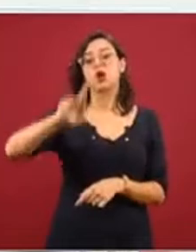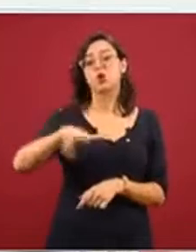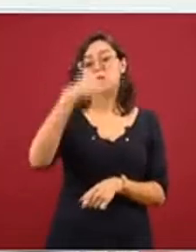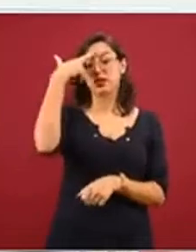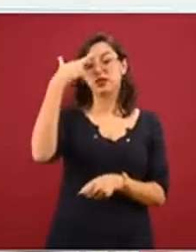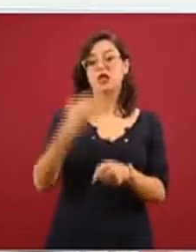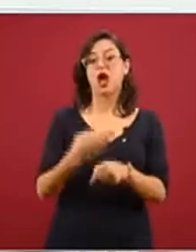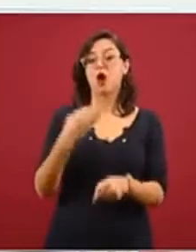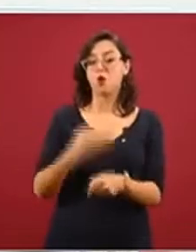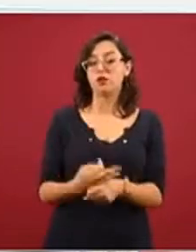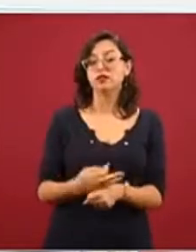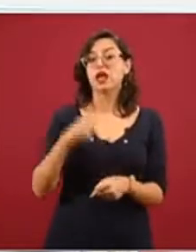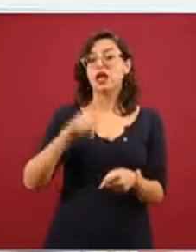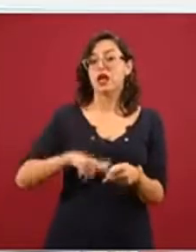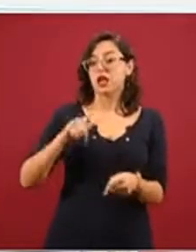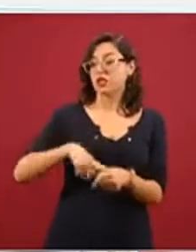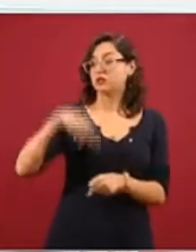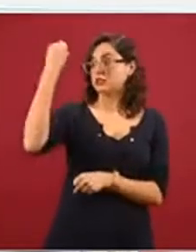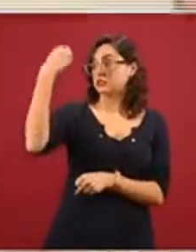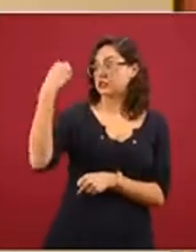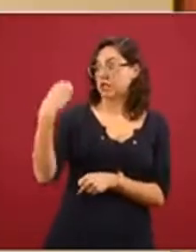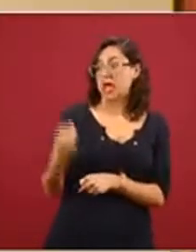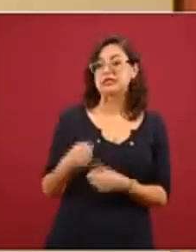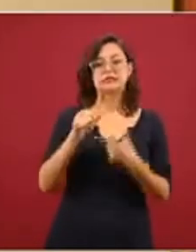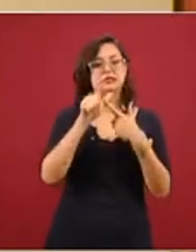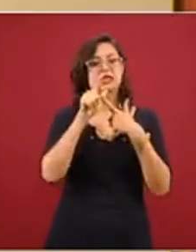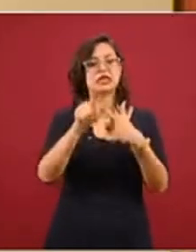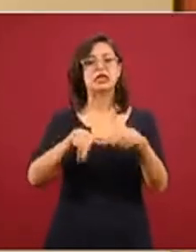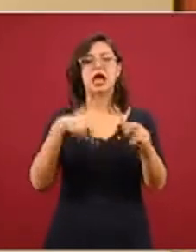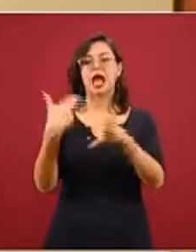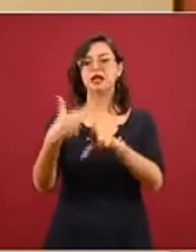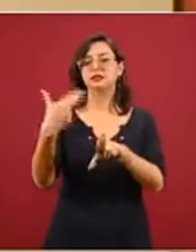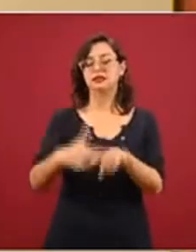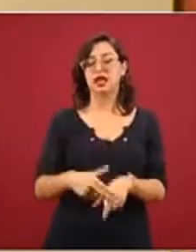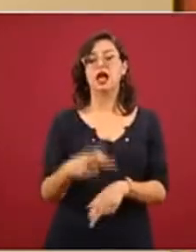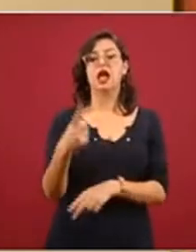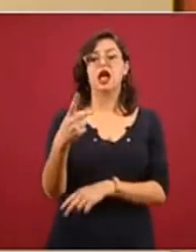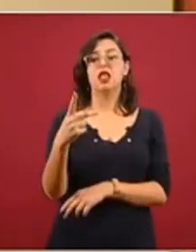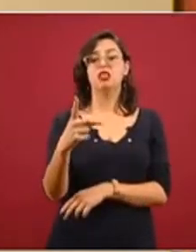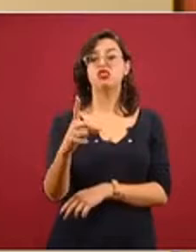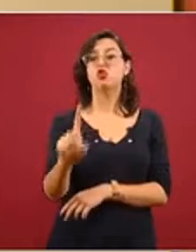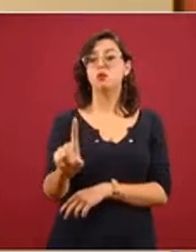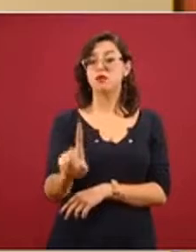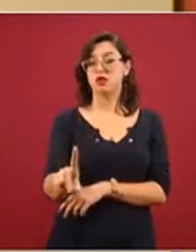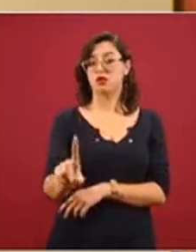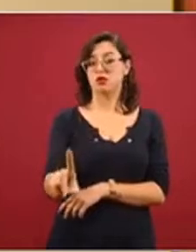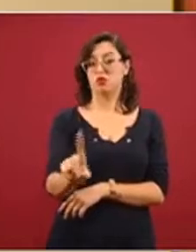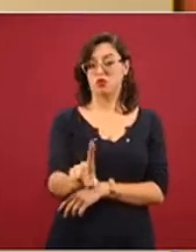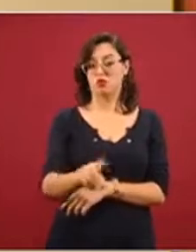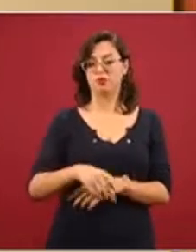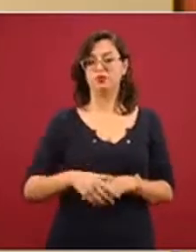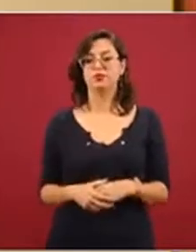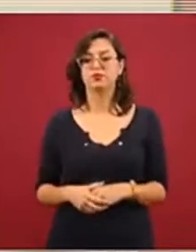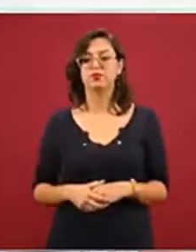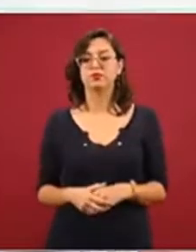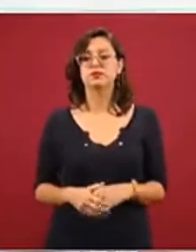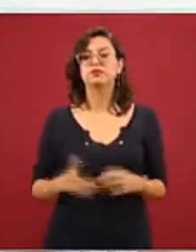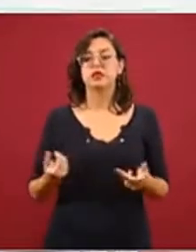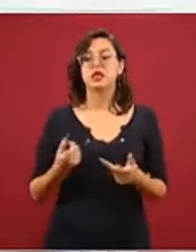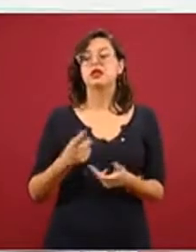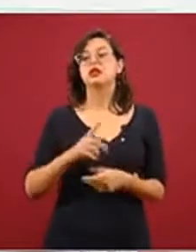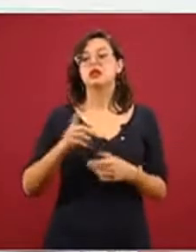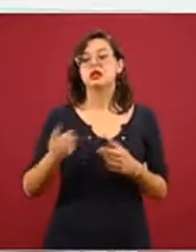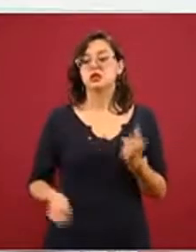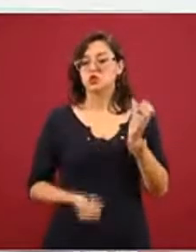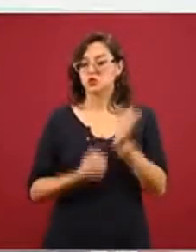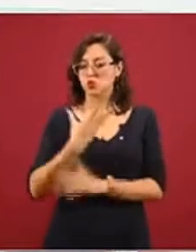está vigente lo seguirá hasta el día domingo. El semáforo que se presentará hoy iniciará su vigencia